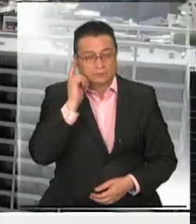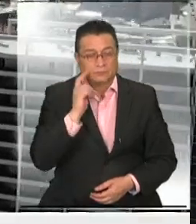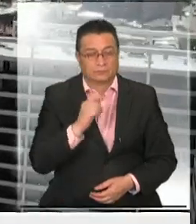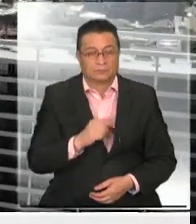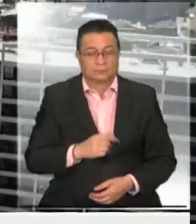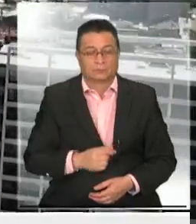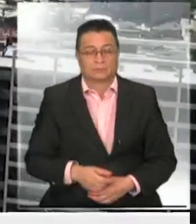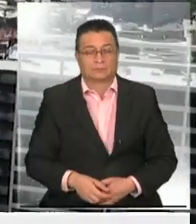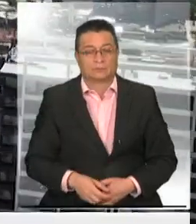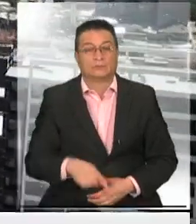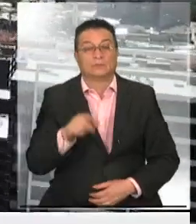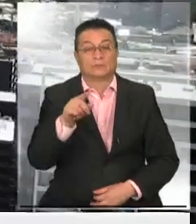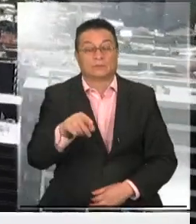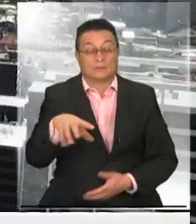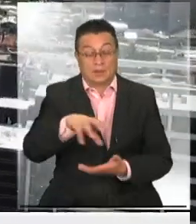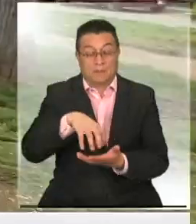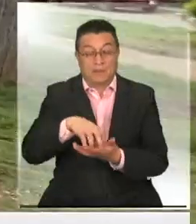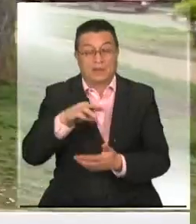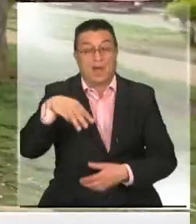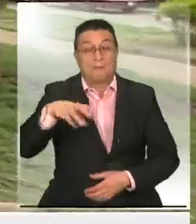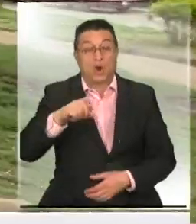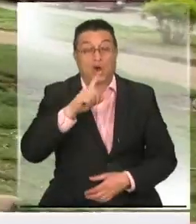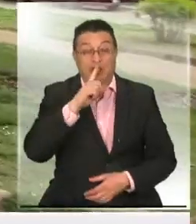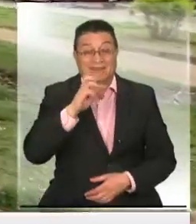Estamos en la Plaza Montero.